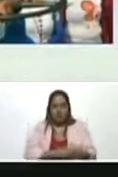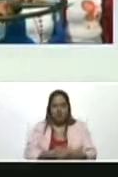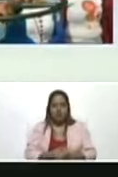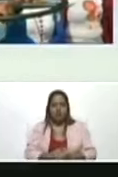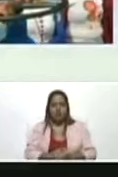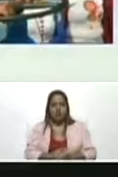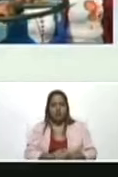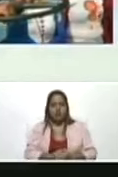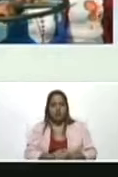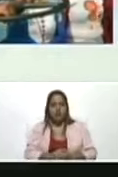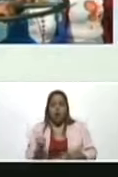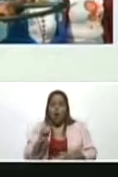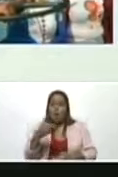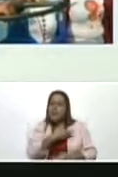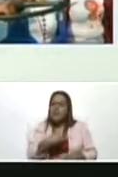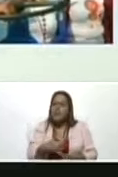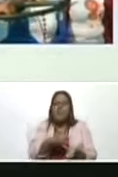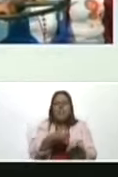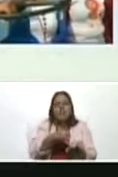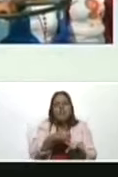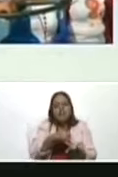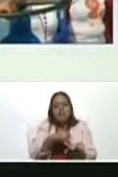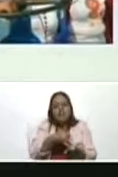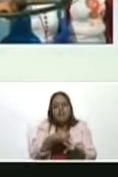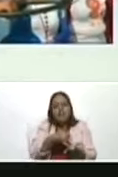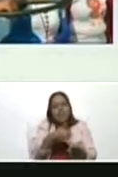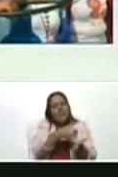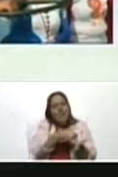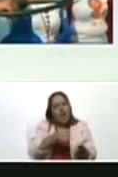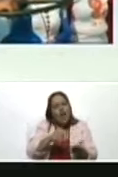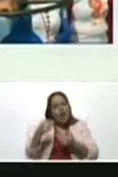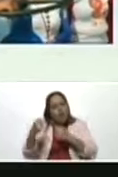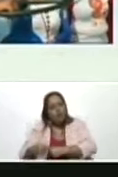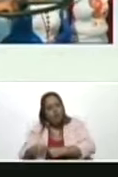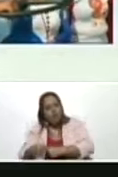o un presidente débil? ¿Débil o duro?